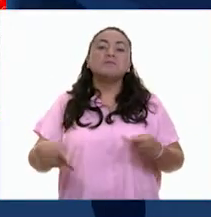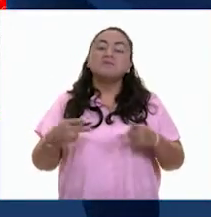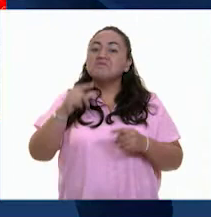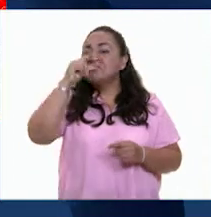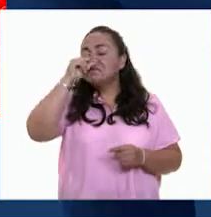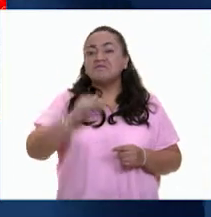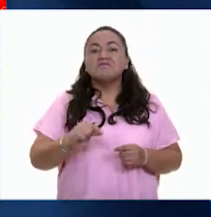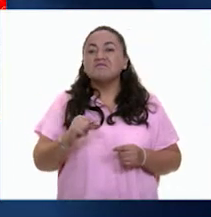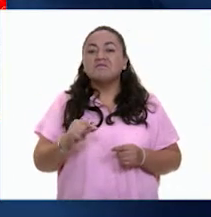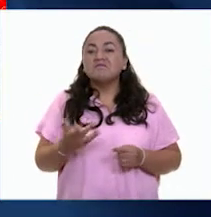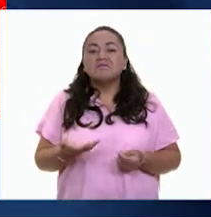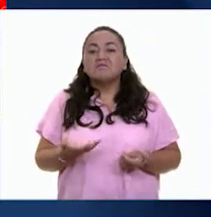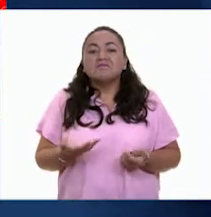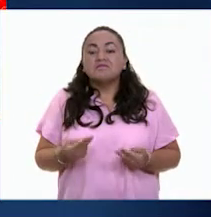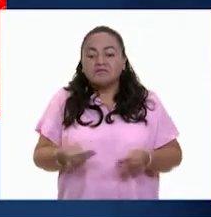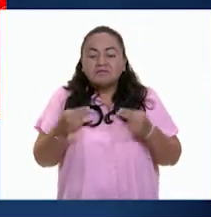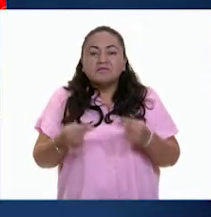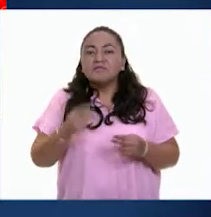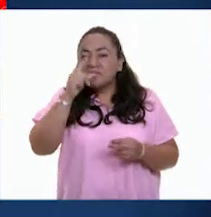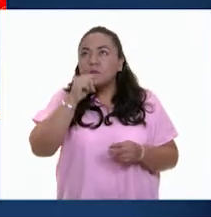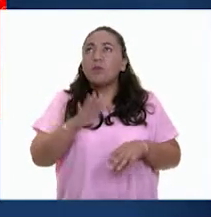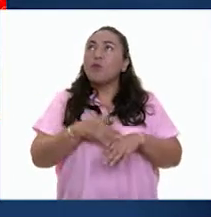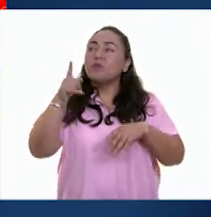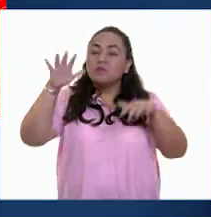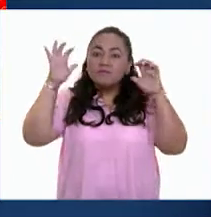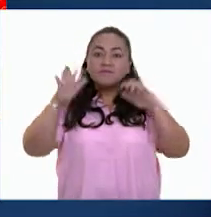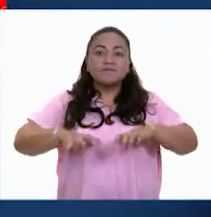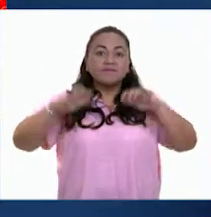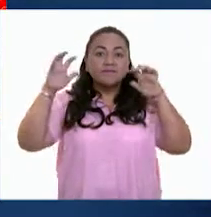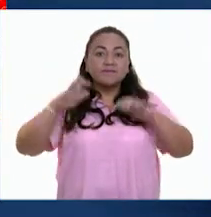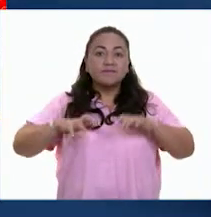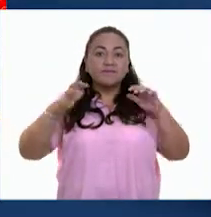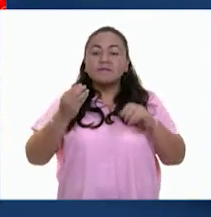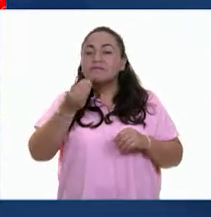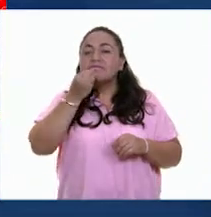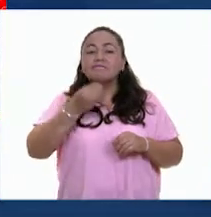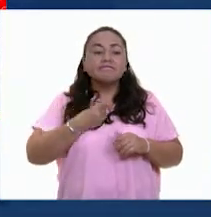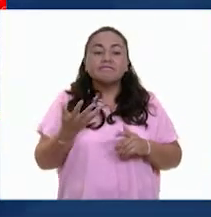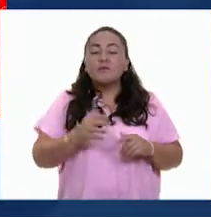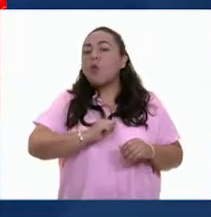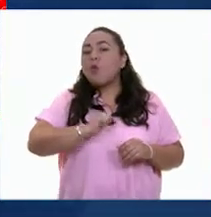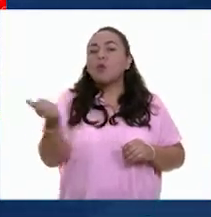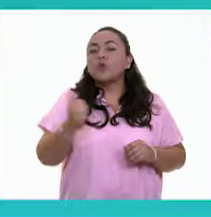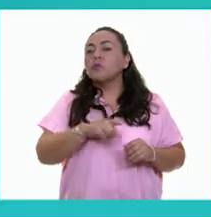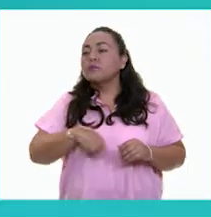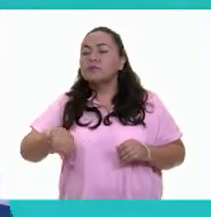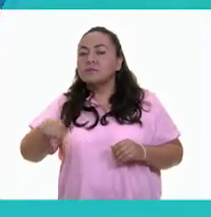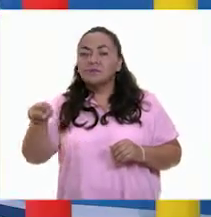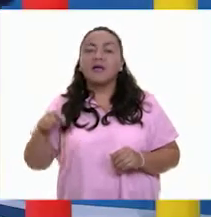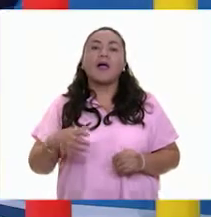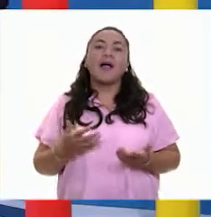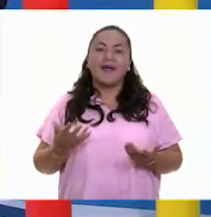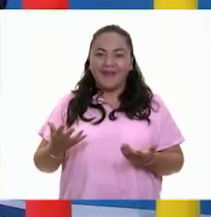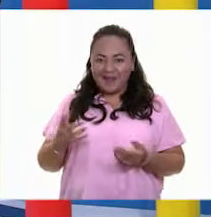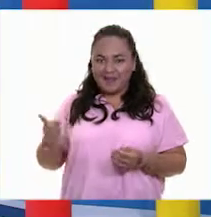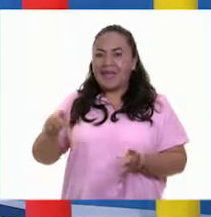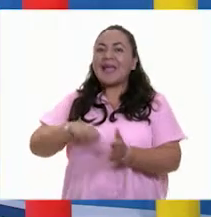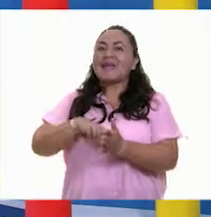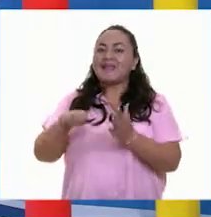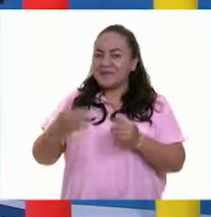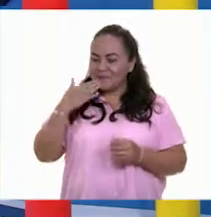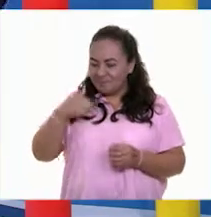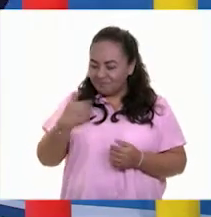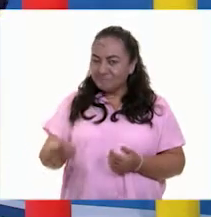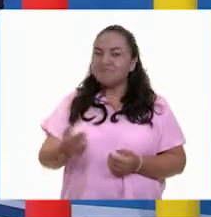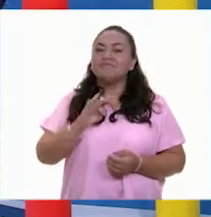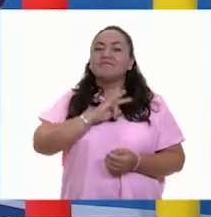vender hoy porque, pues, por lo de la inundación y tuvieron que irse a otro lugar. ¡Wow! ¡Excelentes ejemplos! Quiero